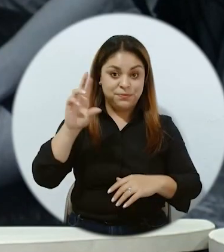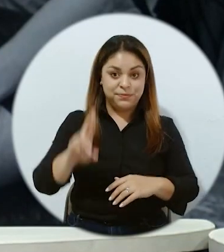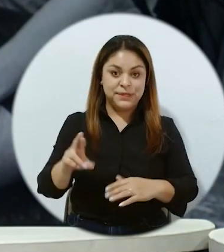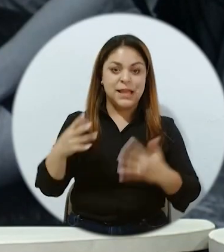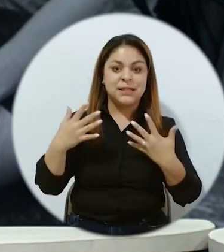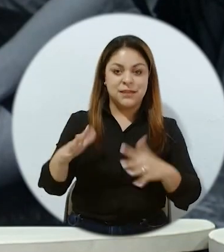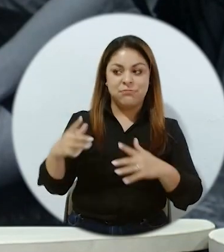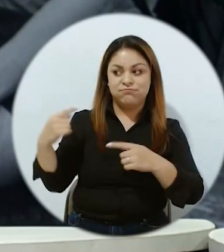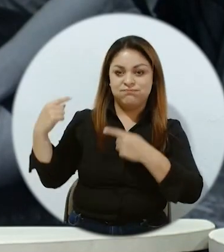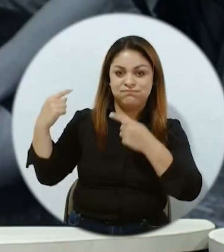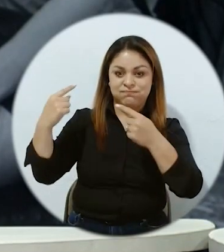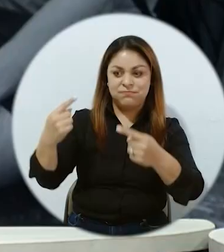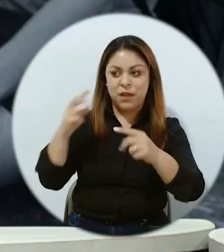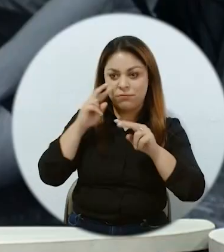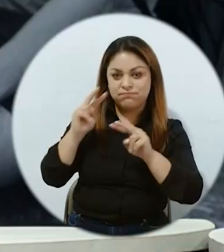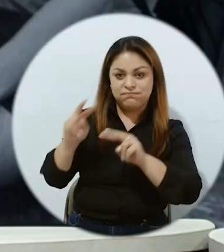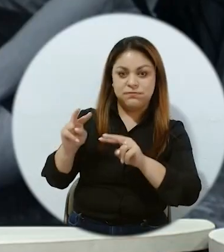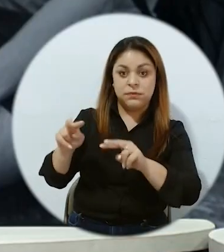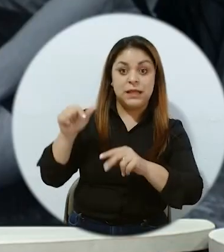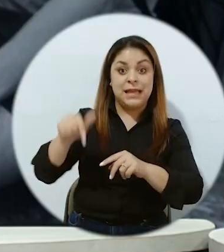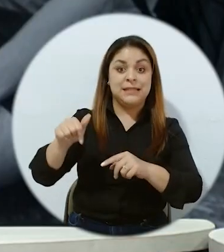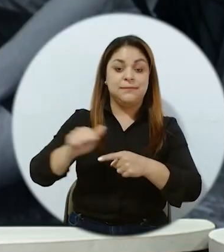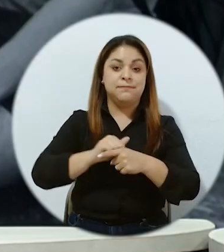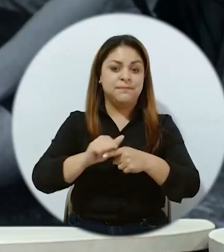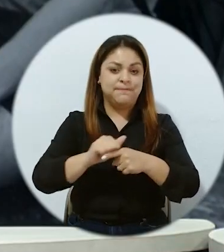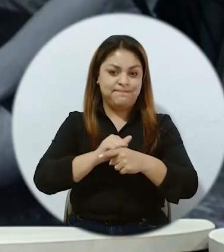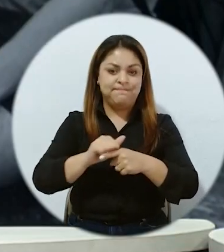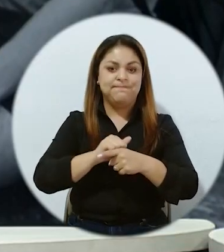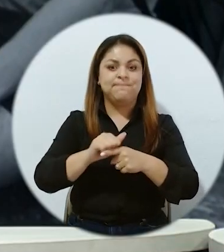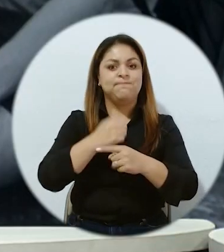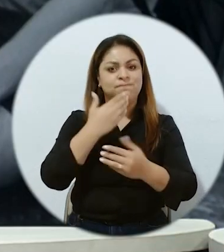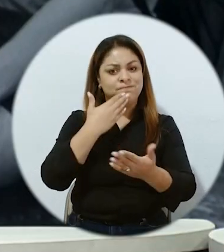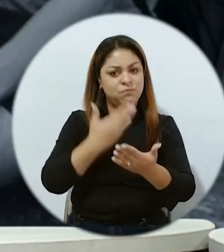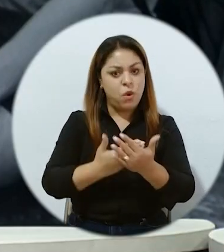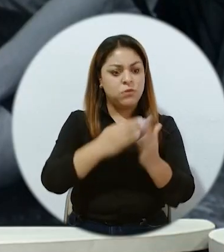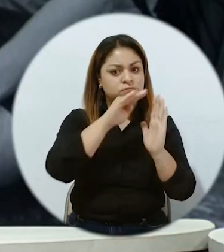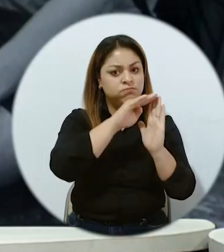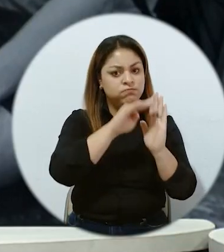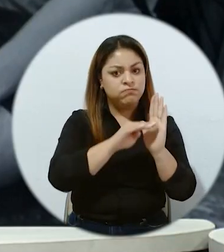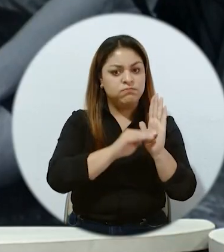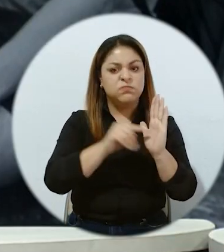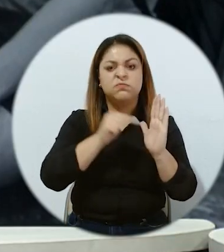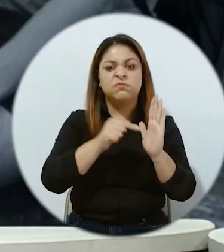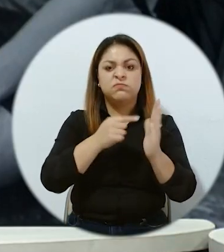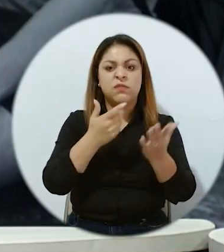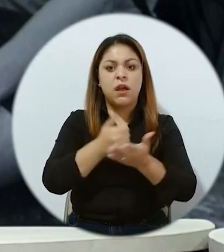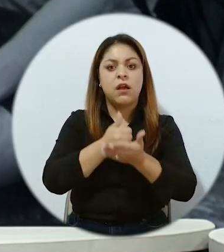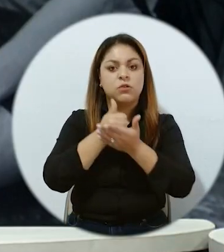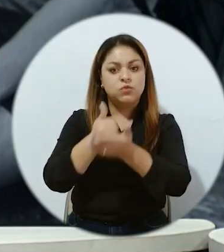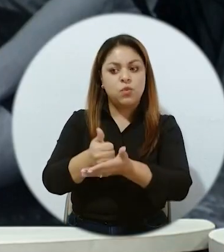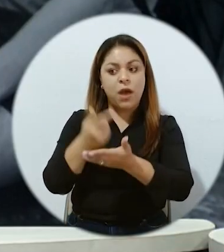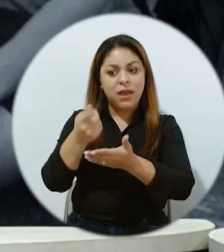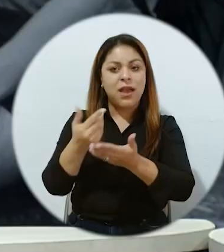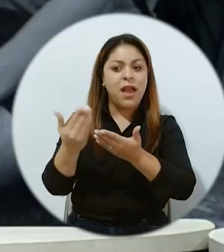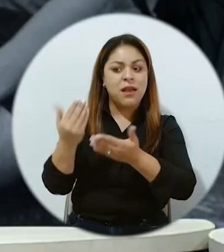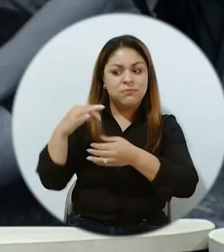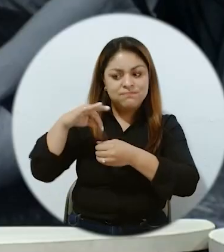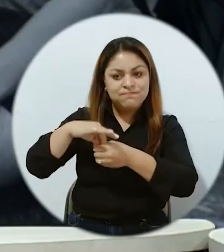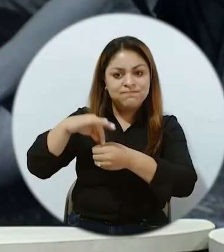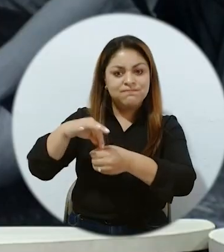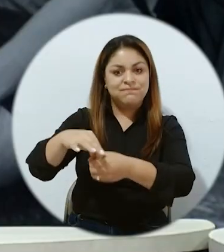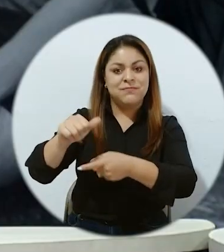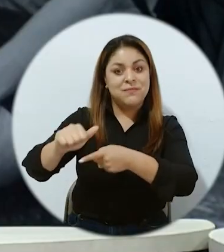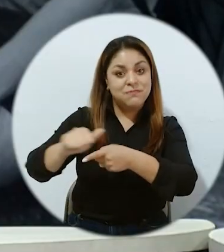lo largo del programa, es una práctica que tiene una serie de principios que lo que hace es devolverle a las prácticas